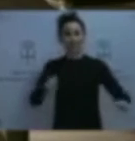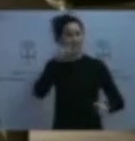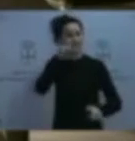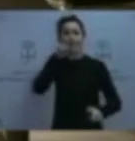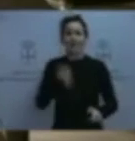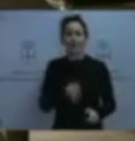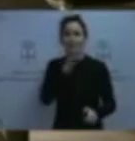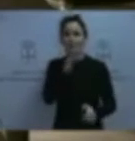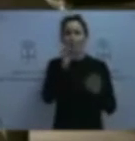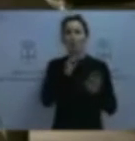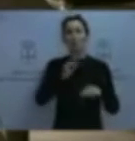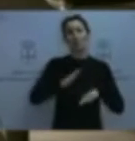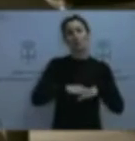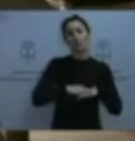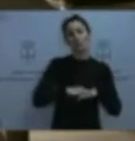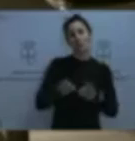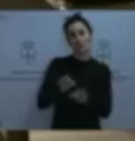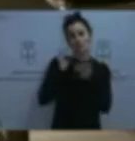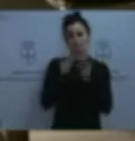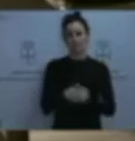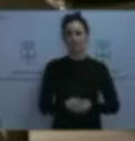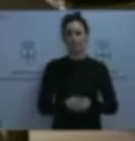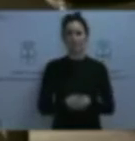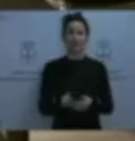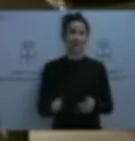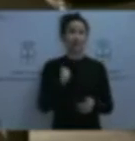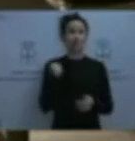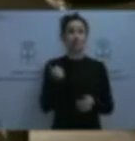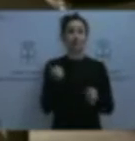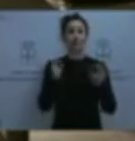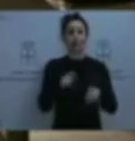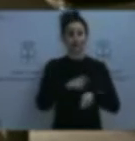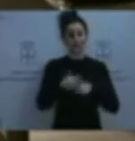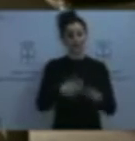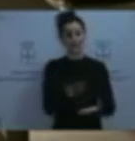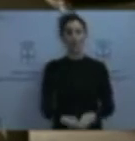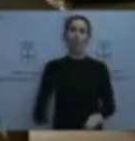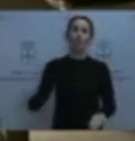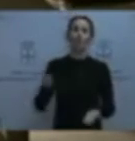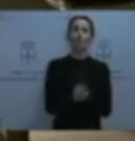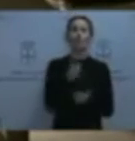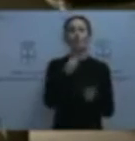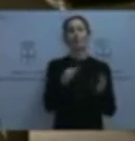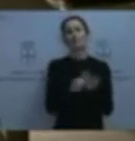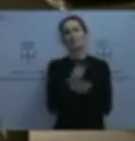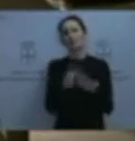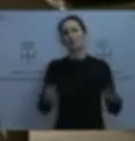se alimentaba. Afortunadamente, ya pasó el tiempo, aquí de vuelta otra vez en 2017,